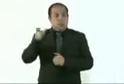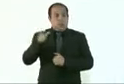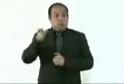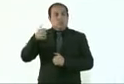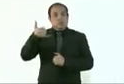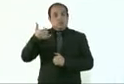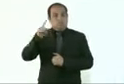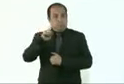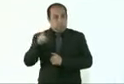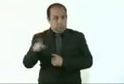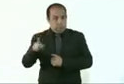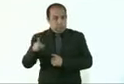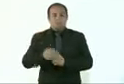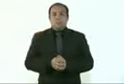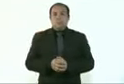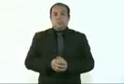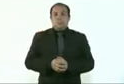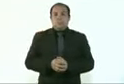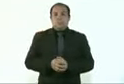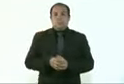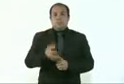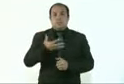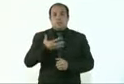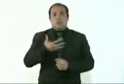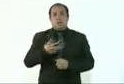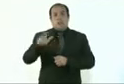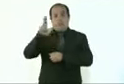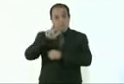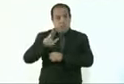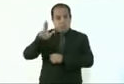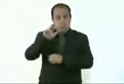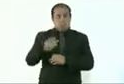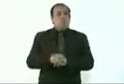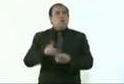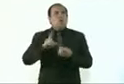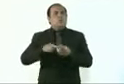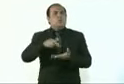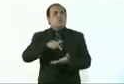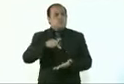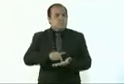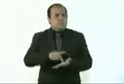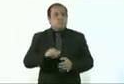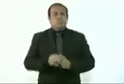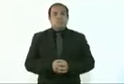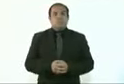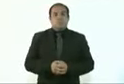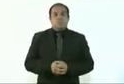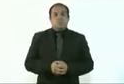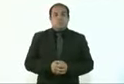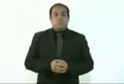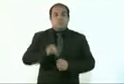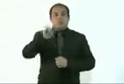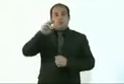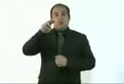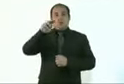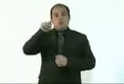X, Y, Z serán, como se comentó, el martes. ¿En dónde serán las sedes? En el ITAM, Instituto Tecnológico